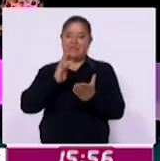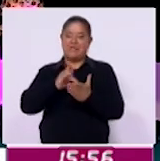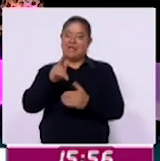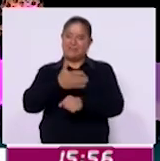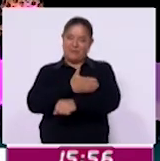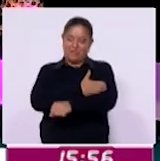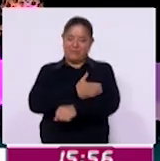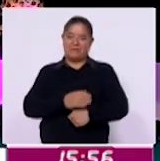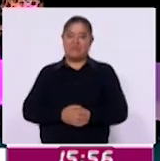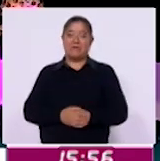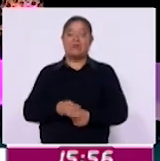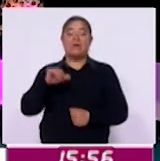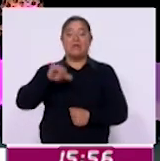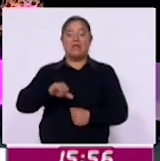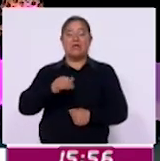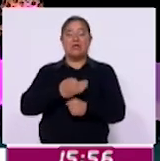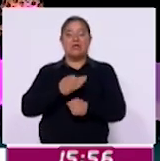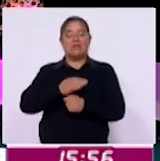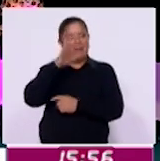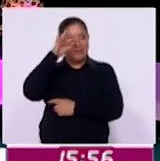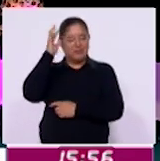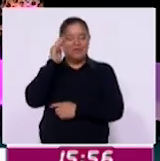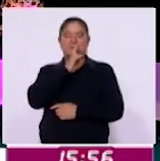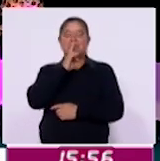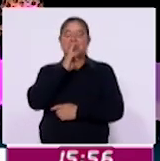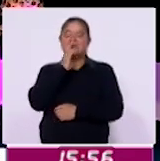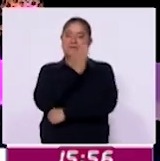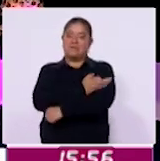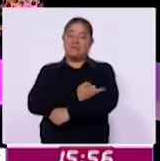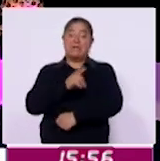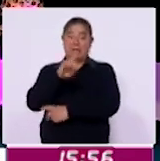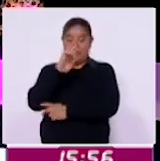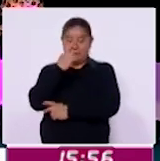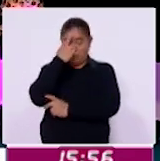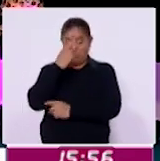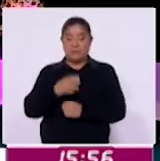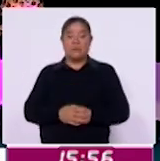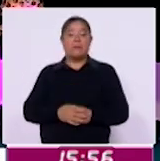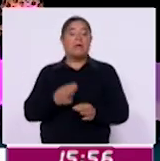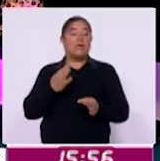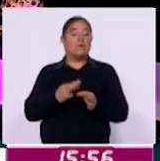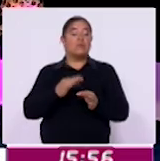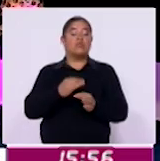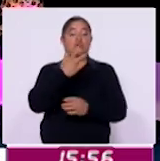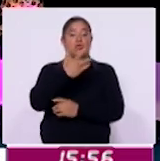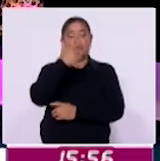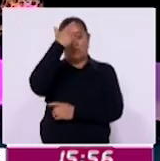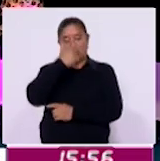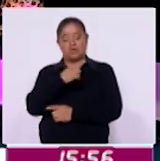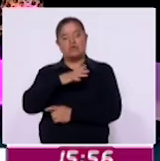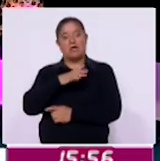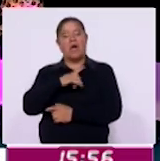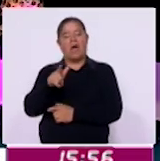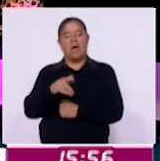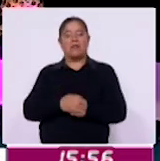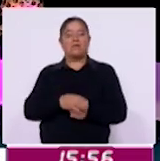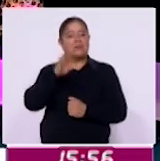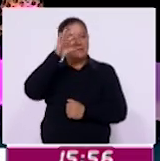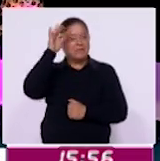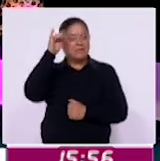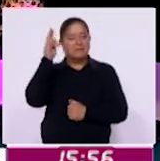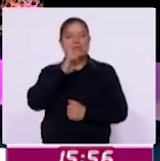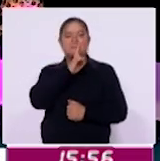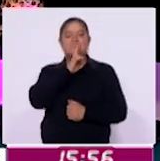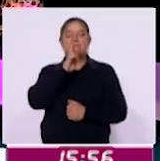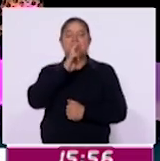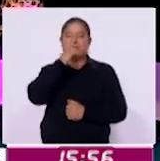habernos acompañado en esta segunda emisión de Corazit Noticias. Recuerde que en punto de las 20 horas viene nuestra tercera emisión y